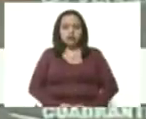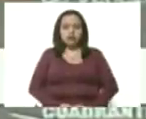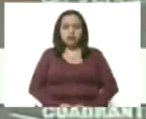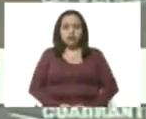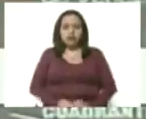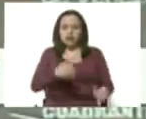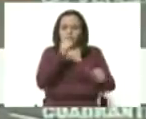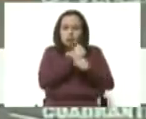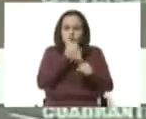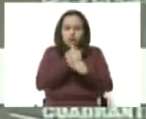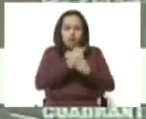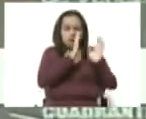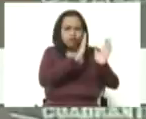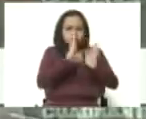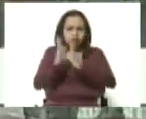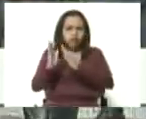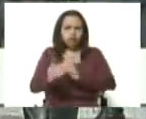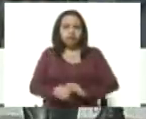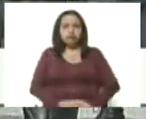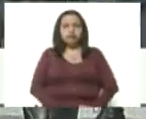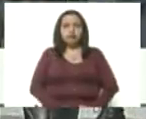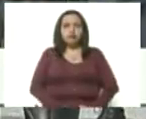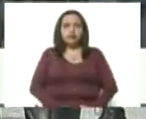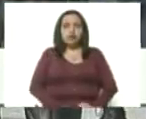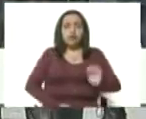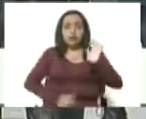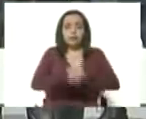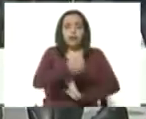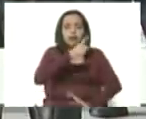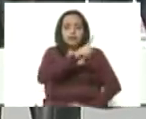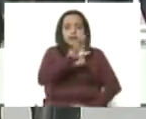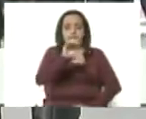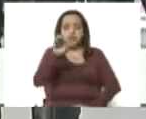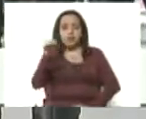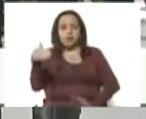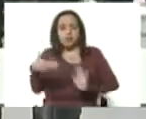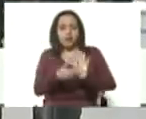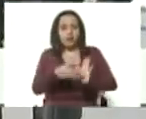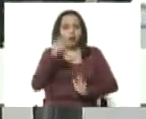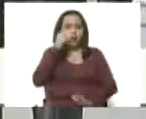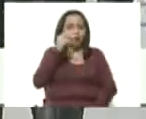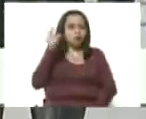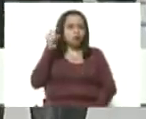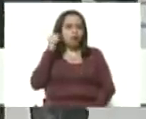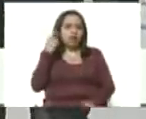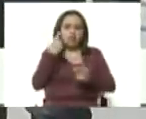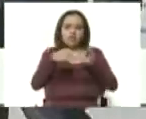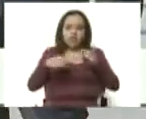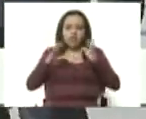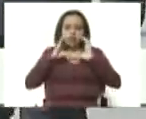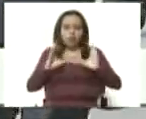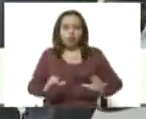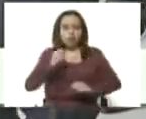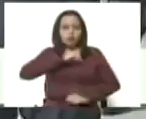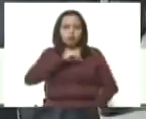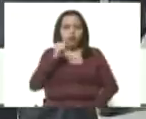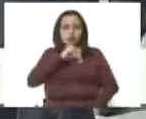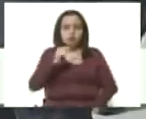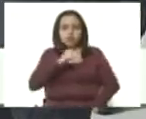estandarizar, homologar más de 100.000 hombres y mujeres de los diferentes cuerpos de policía a nivel